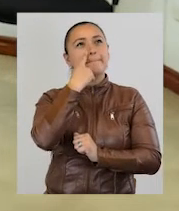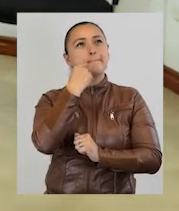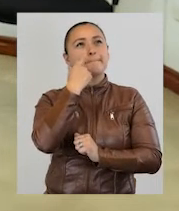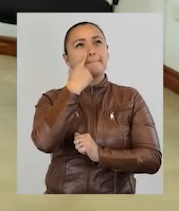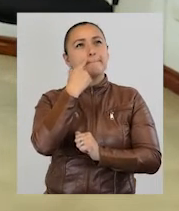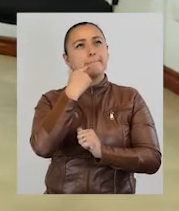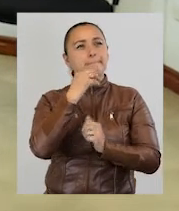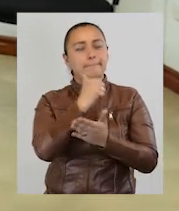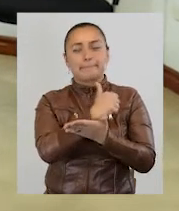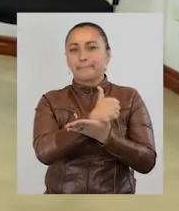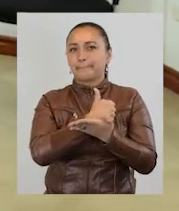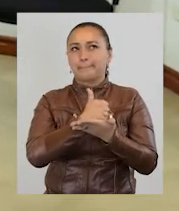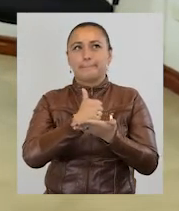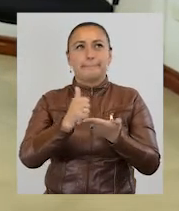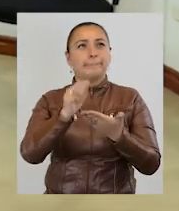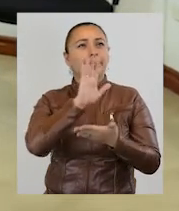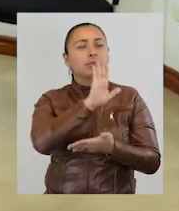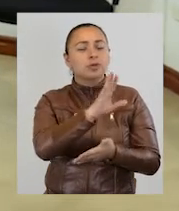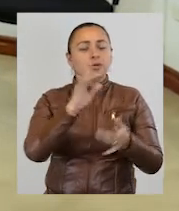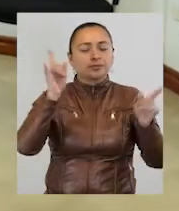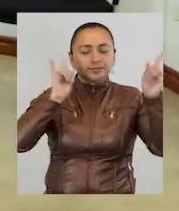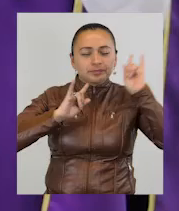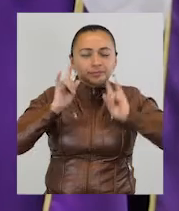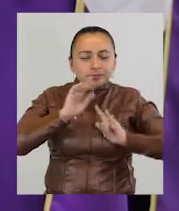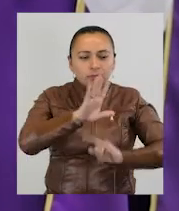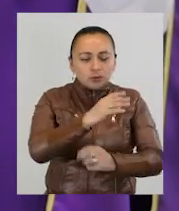que nos has mandado escuchar a tu amado Hijo,